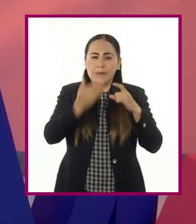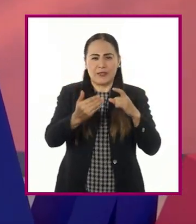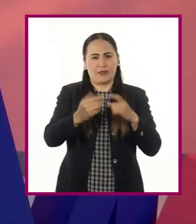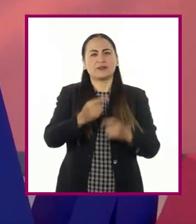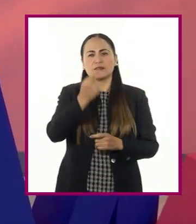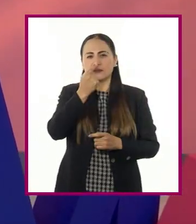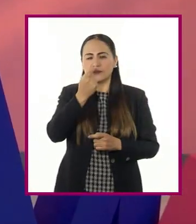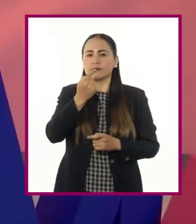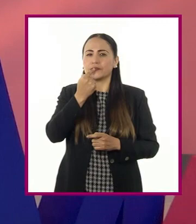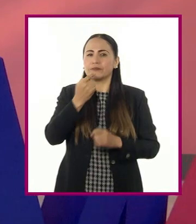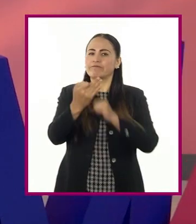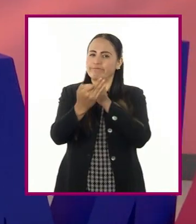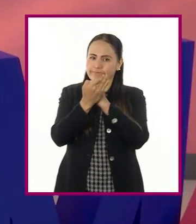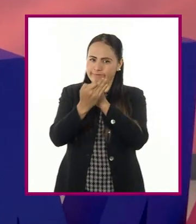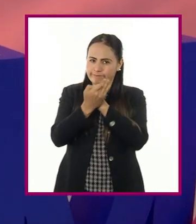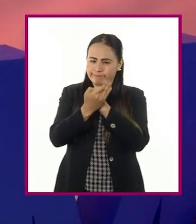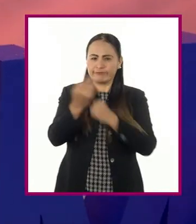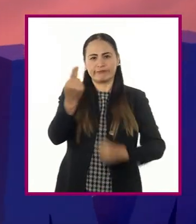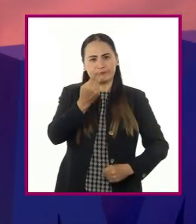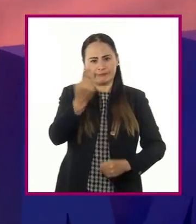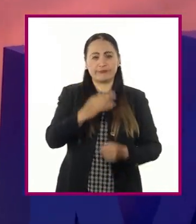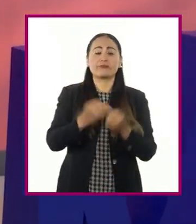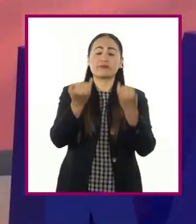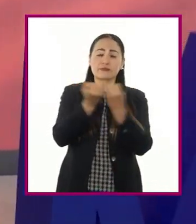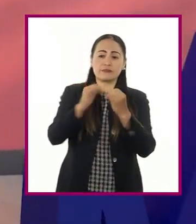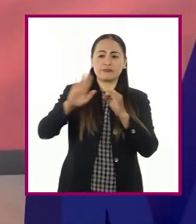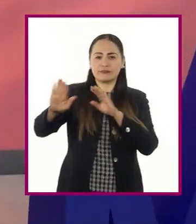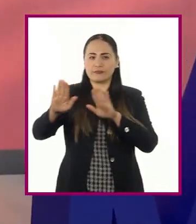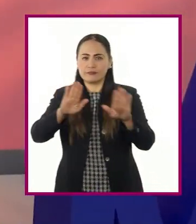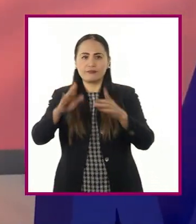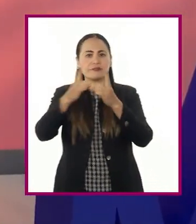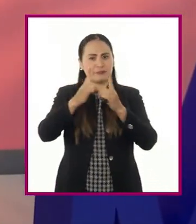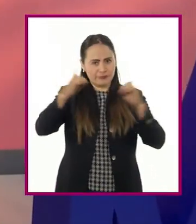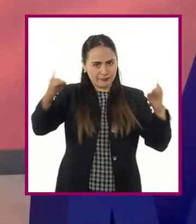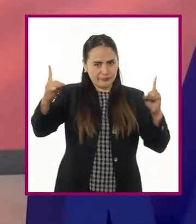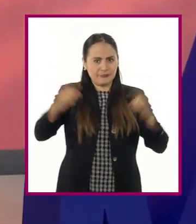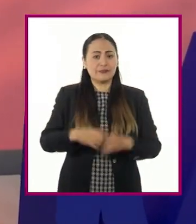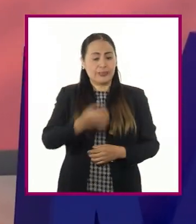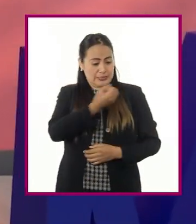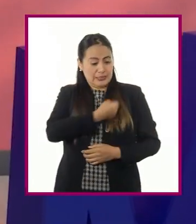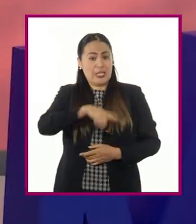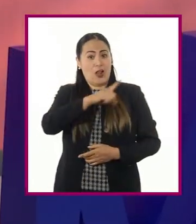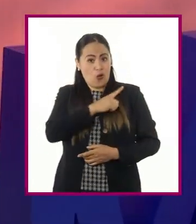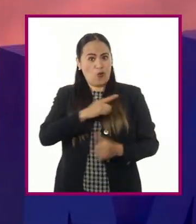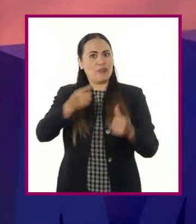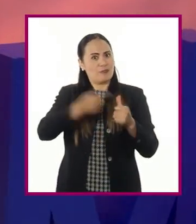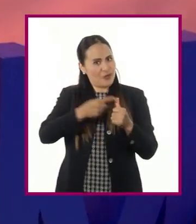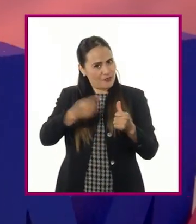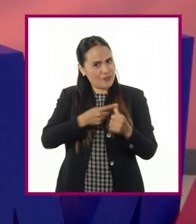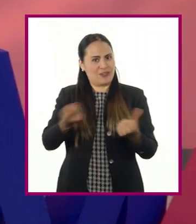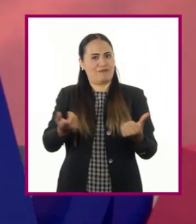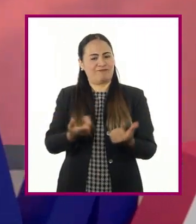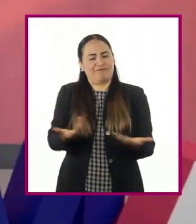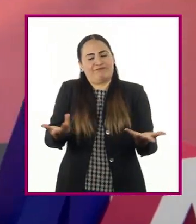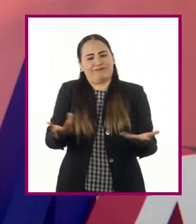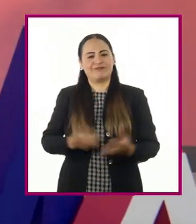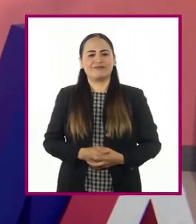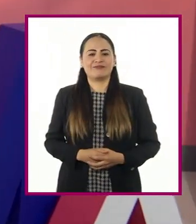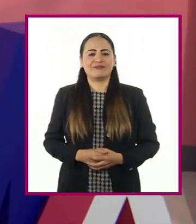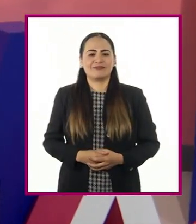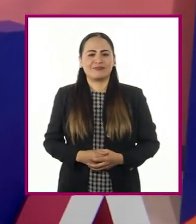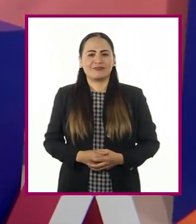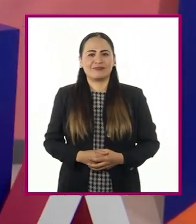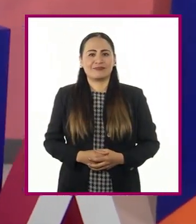forma que cubra nariz y boca, y guardar y pedir la sana distancia. La salud es lo primero. Además,